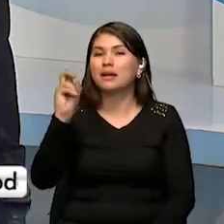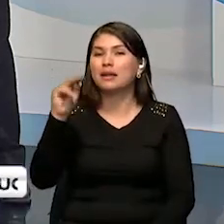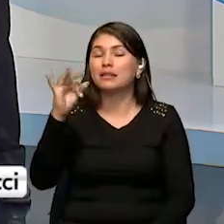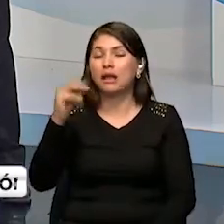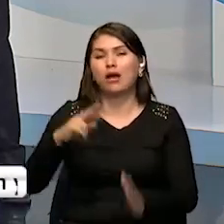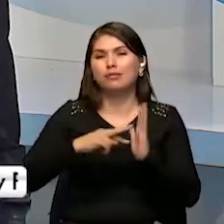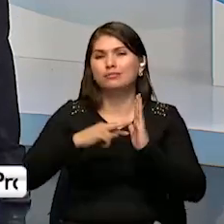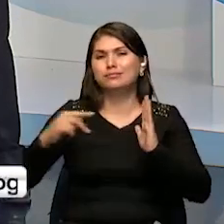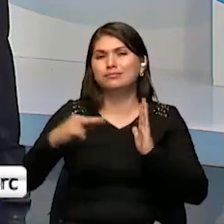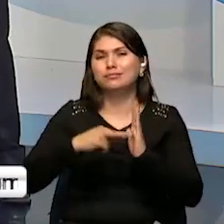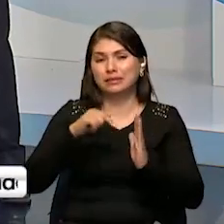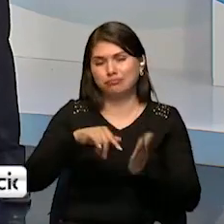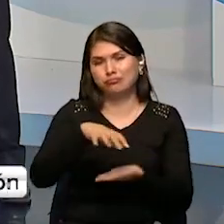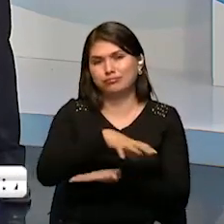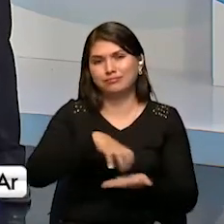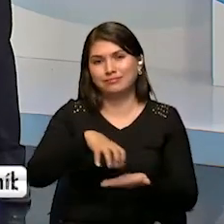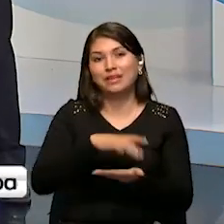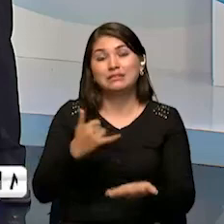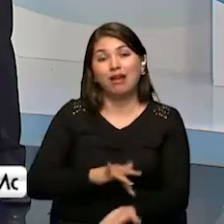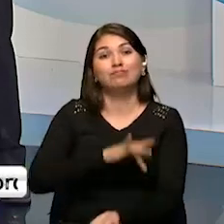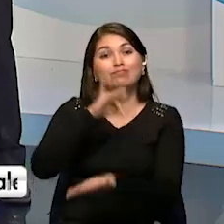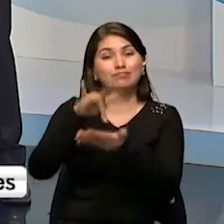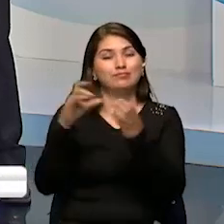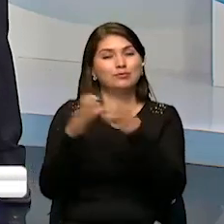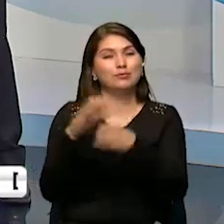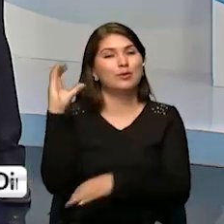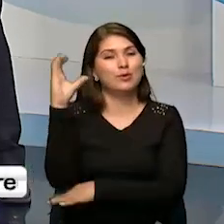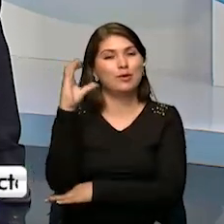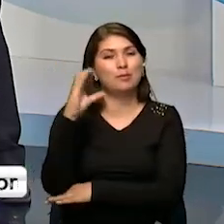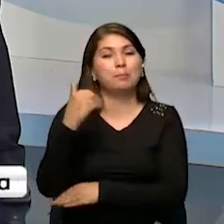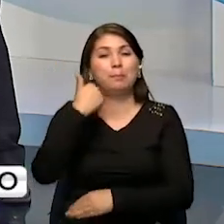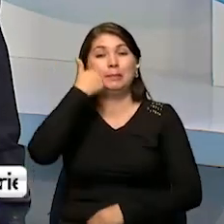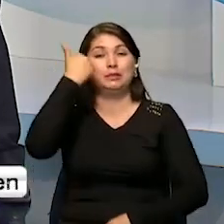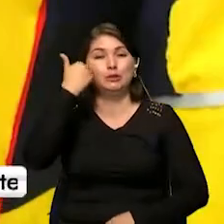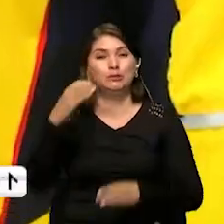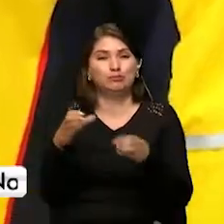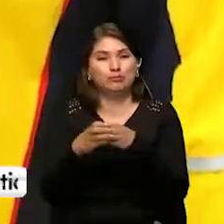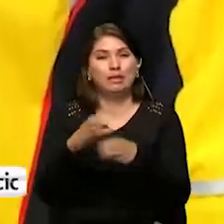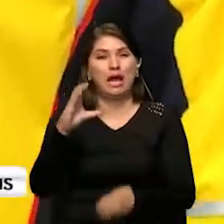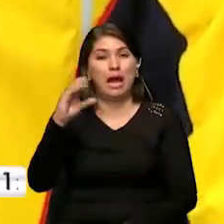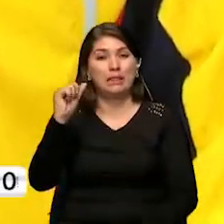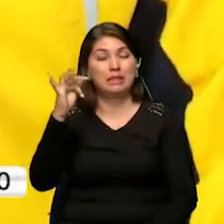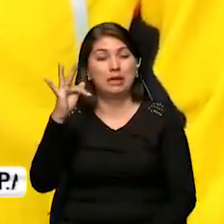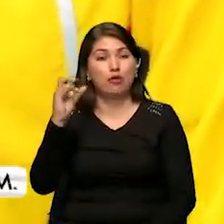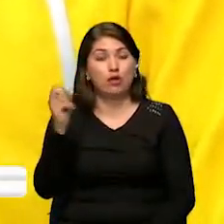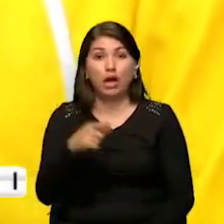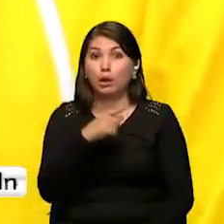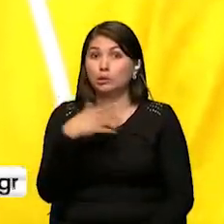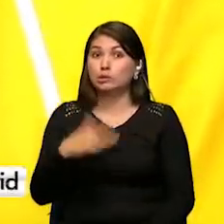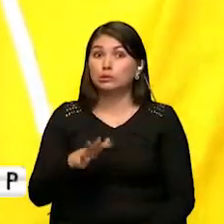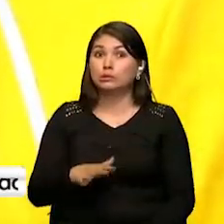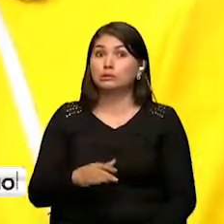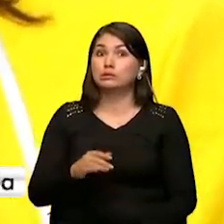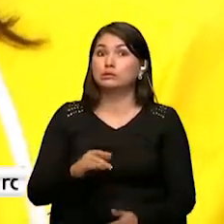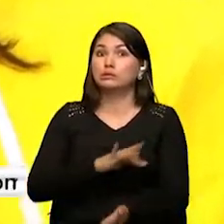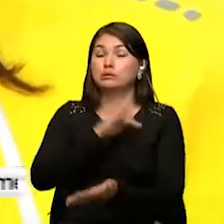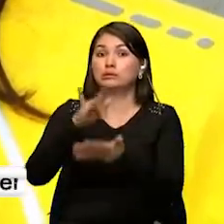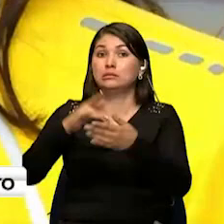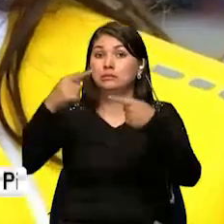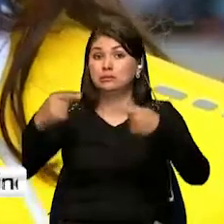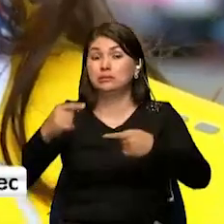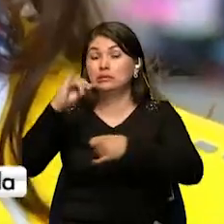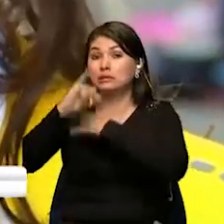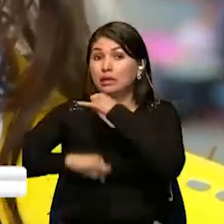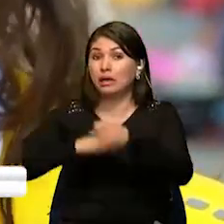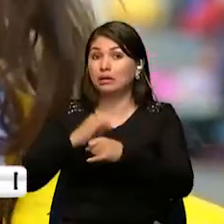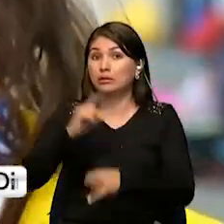nadadora santandereana que ya está en la Selección Colombia categoría de mayores. Una nueva cita internacional tendrá Valentina Becerra